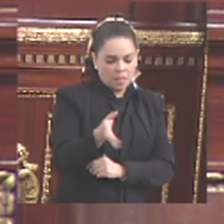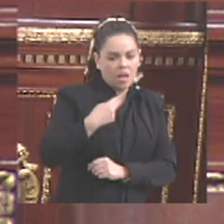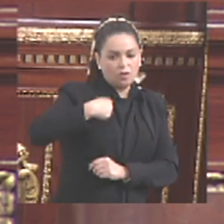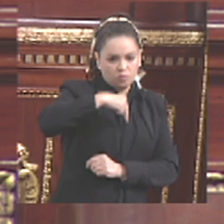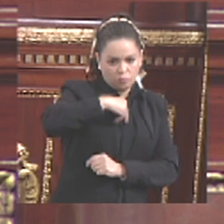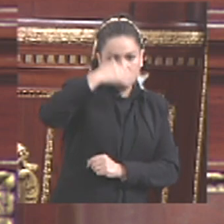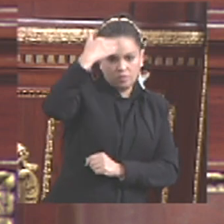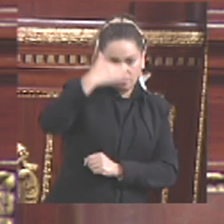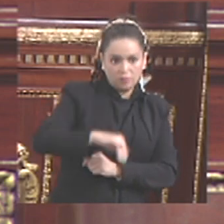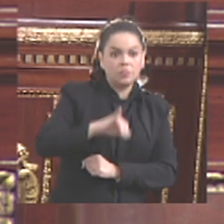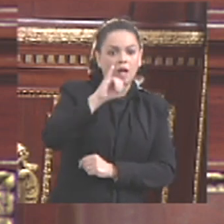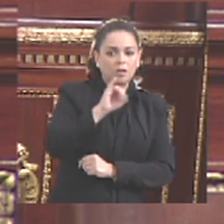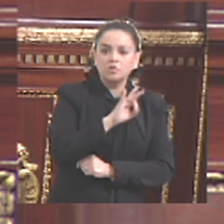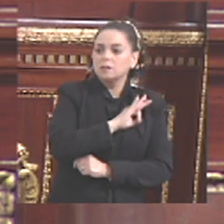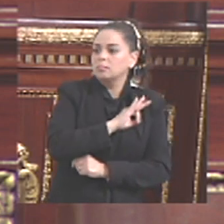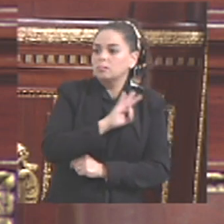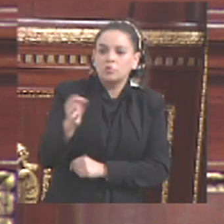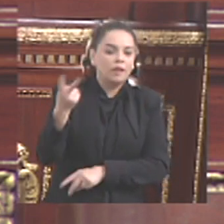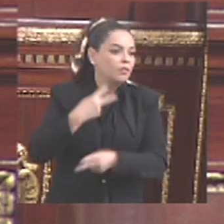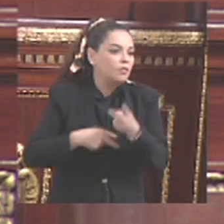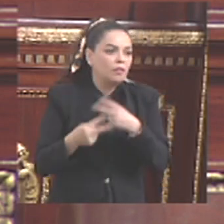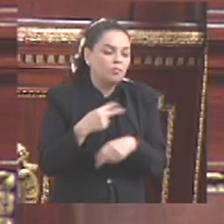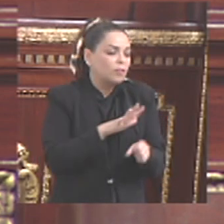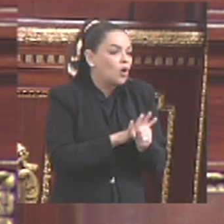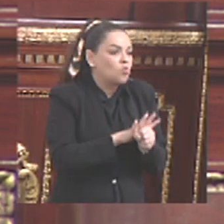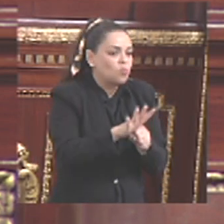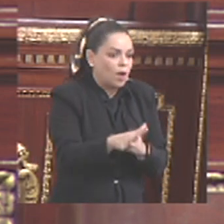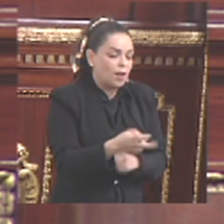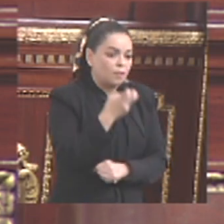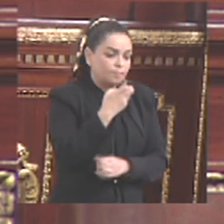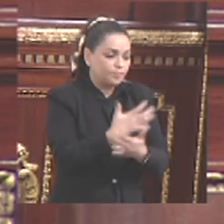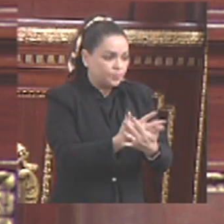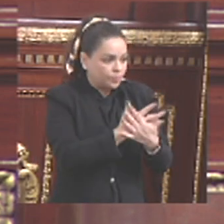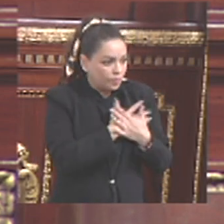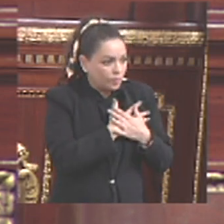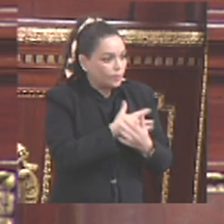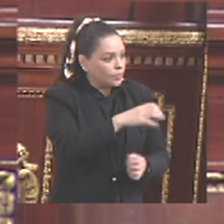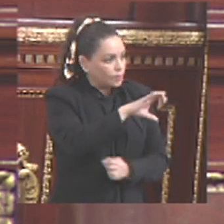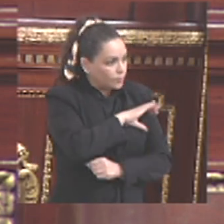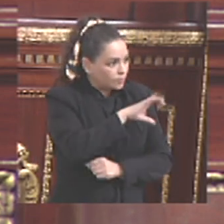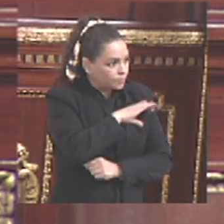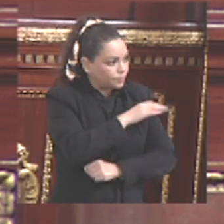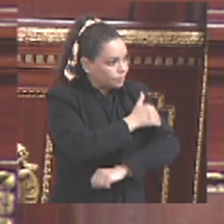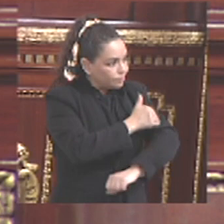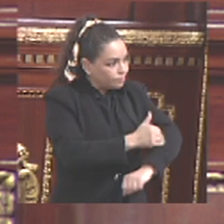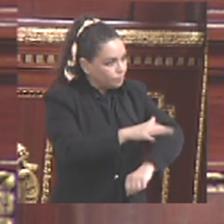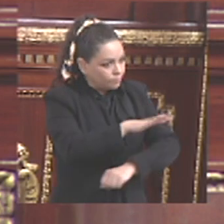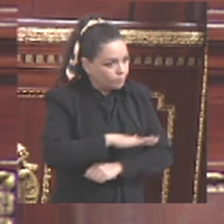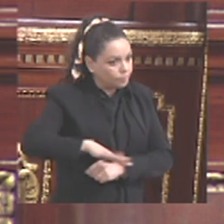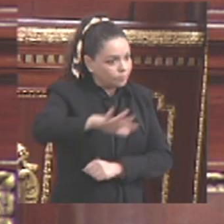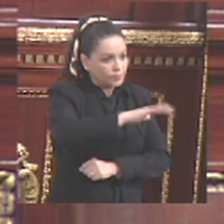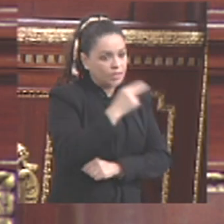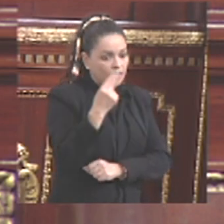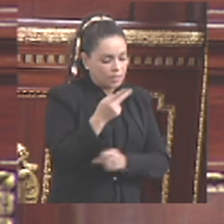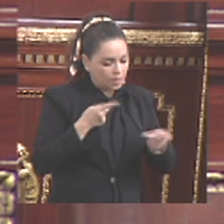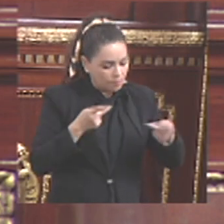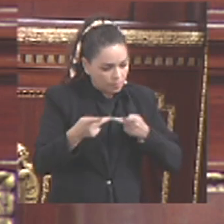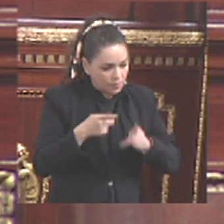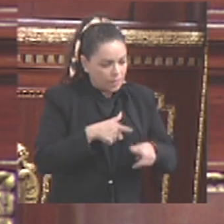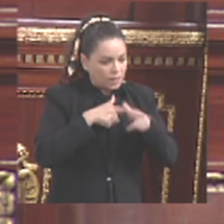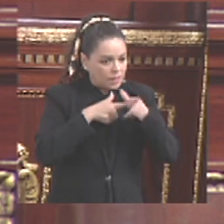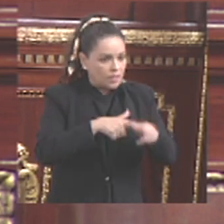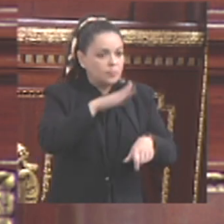que demostremos el amor y el cariño hacia nuestros seres queridos y sigamos estando más preparados que nunca